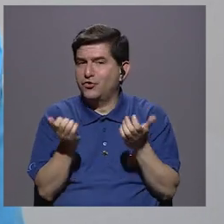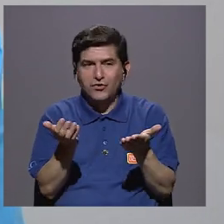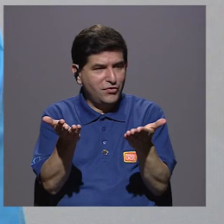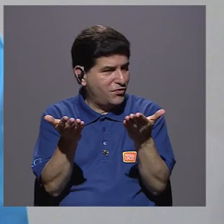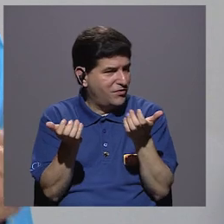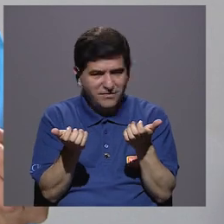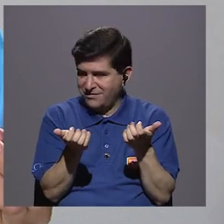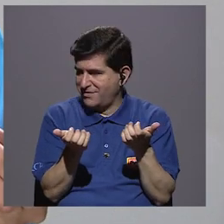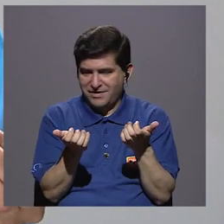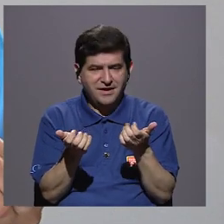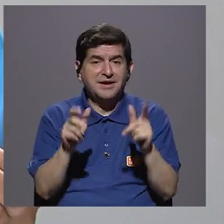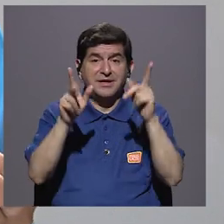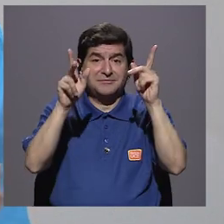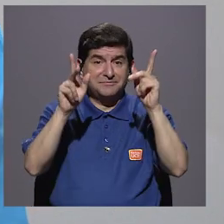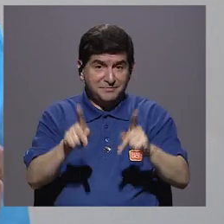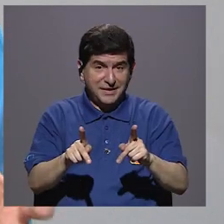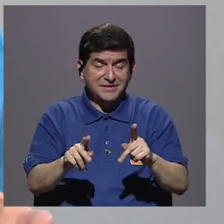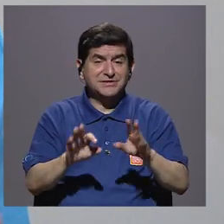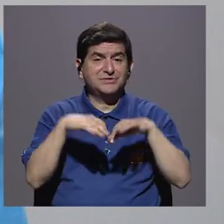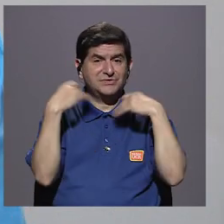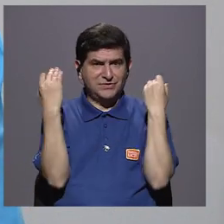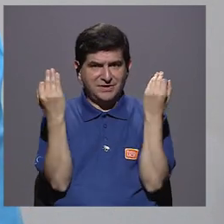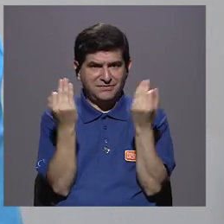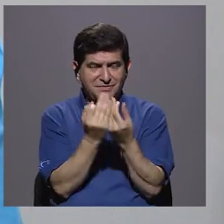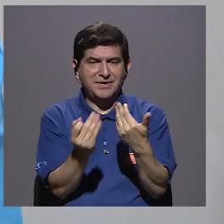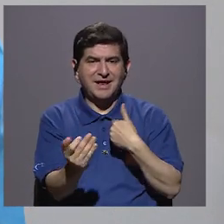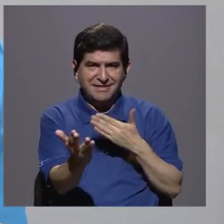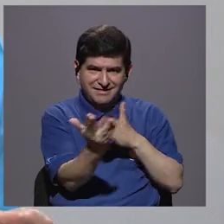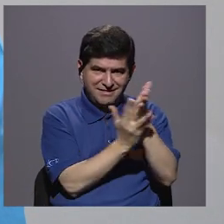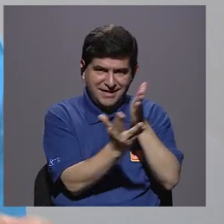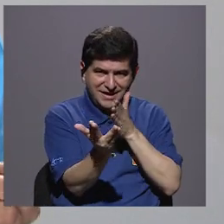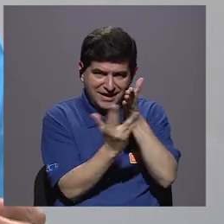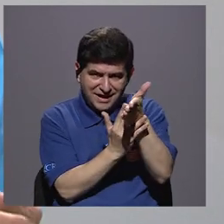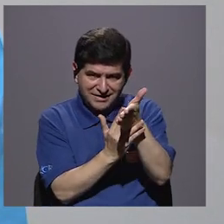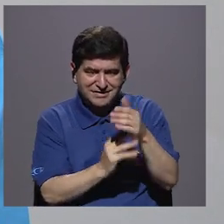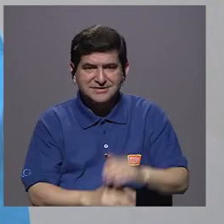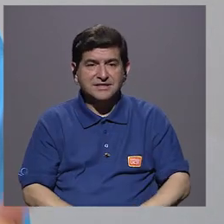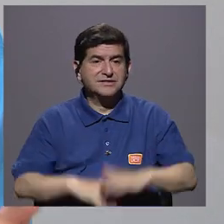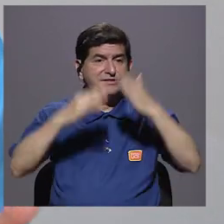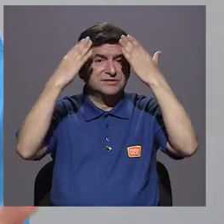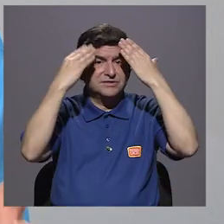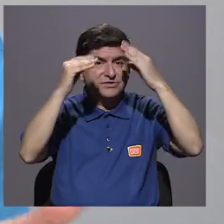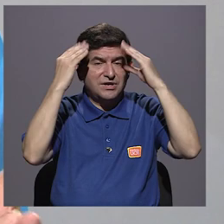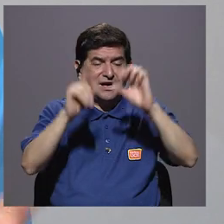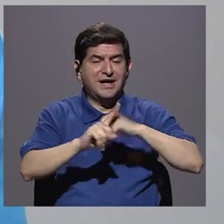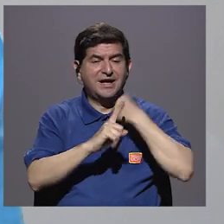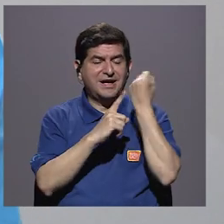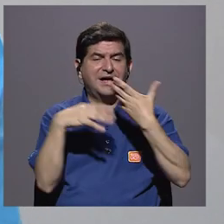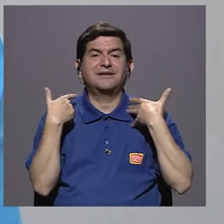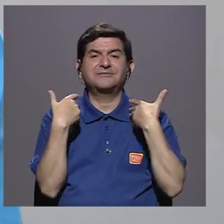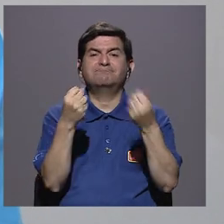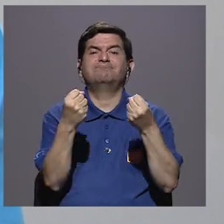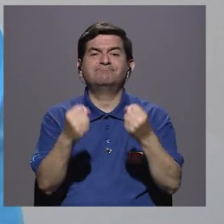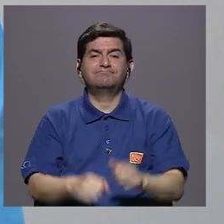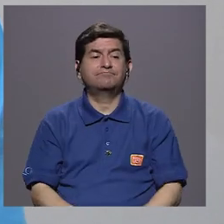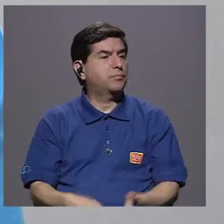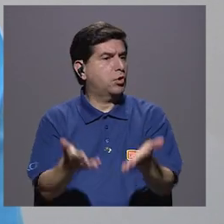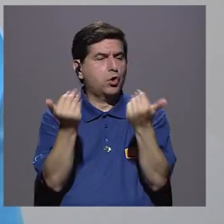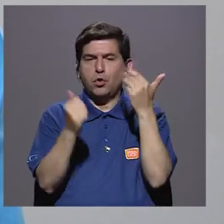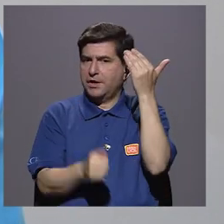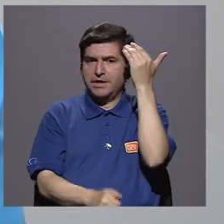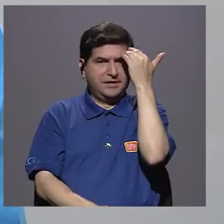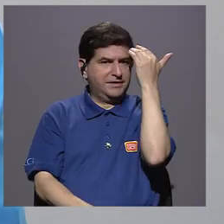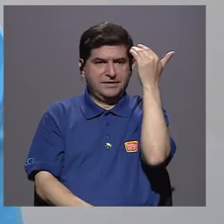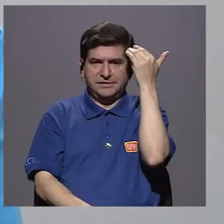desea que una persona de la familia tenga acceso a su información de estado de salud. Entonces, no quieren